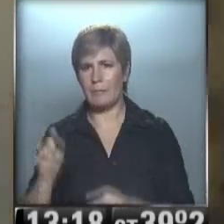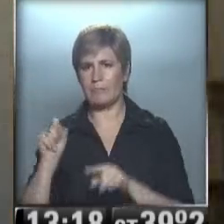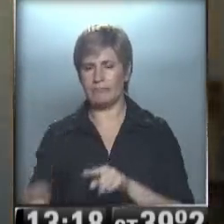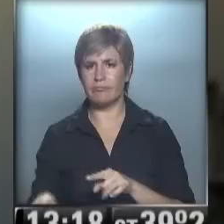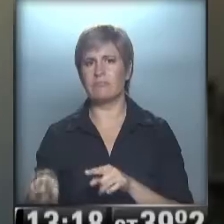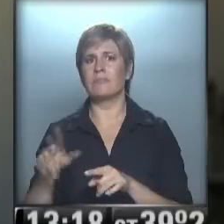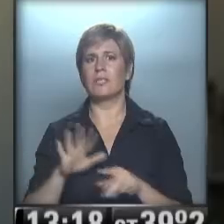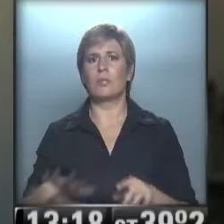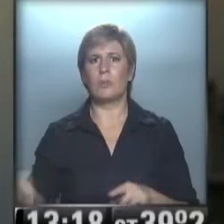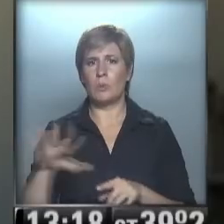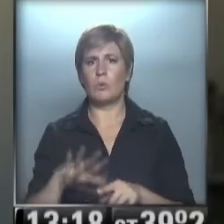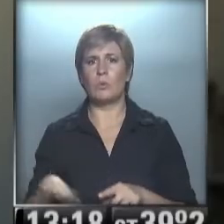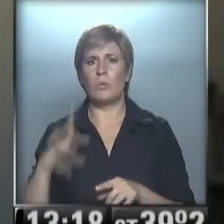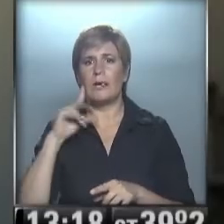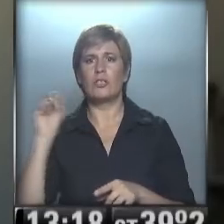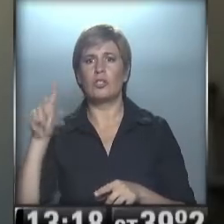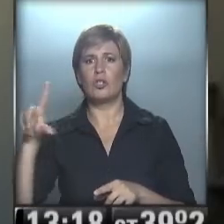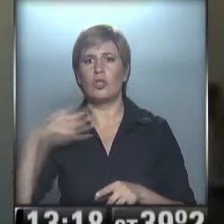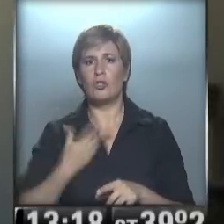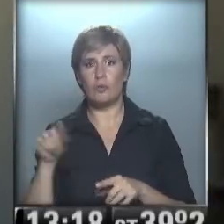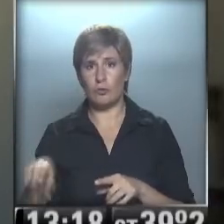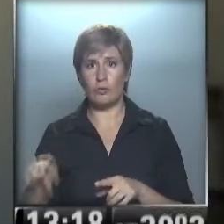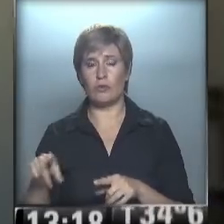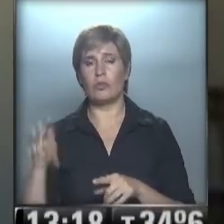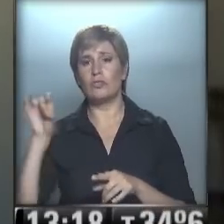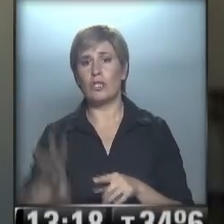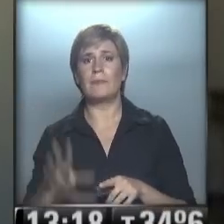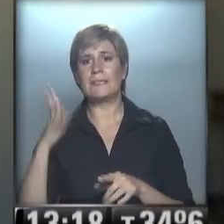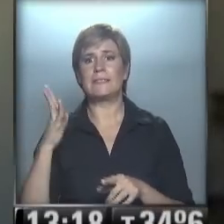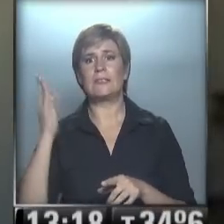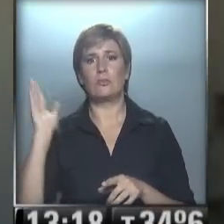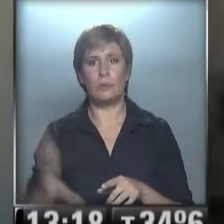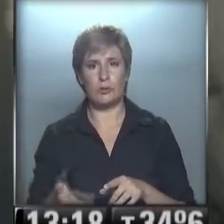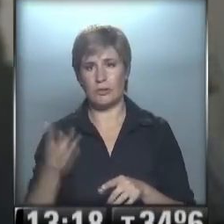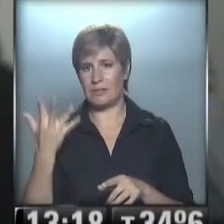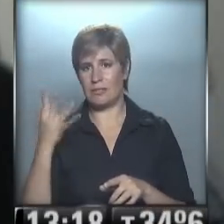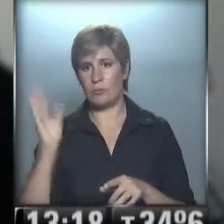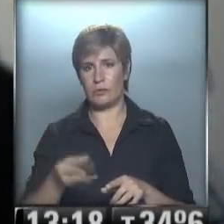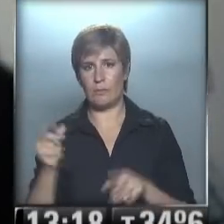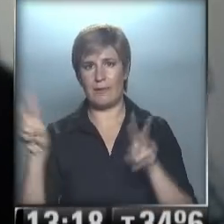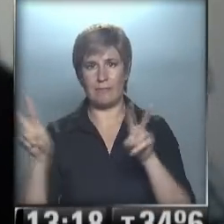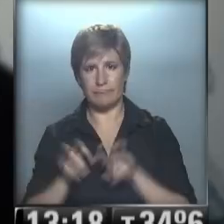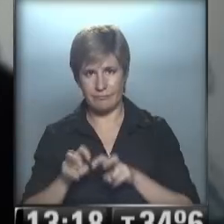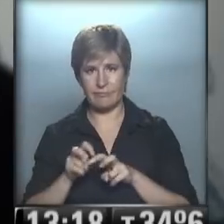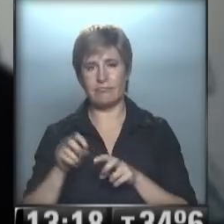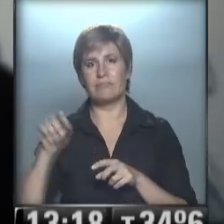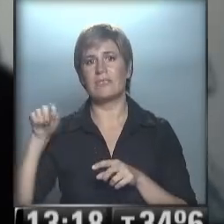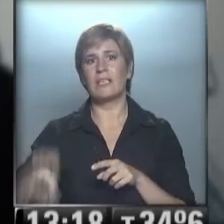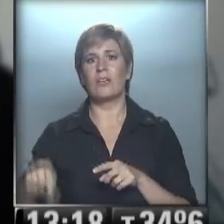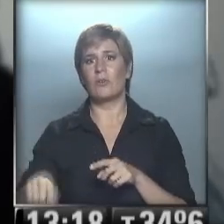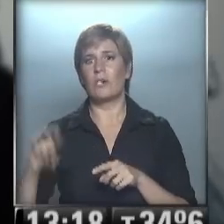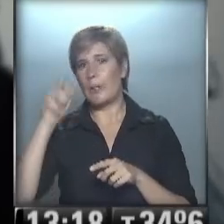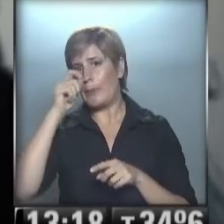del Golfo Pérsico no puede superar el 5% de enriquecimiento. El stock de uranio enriquecido al 20% que